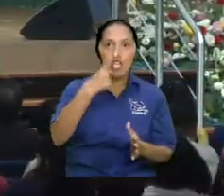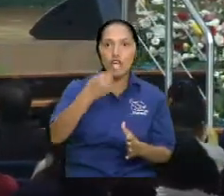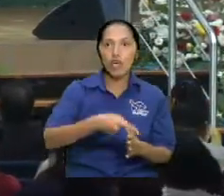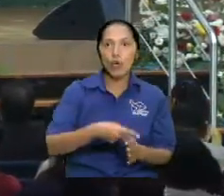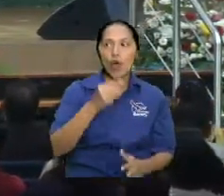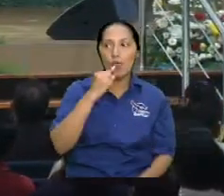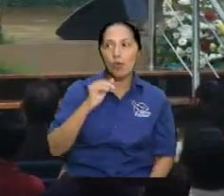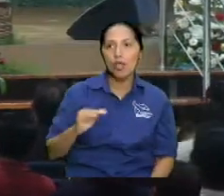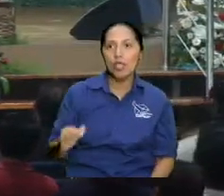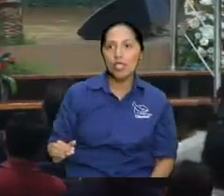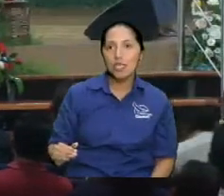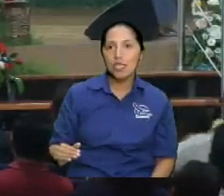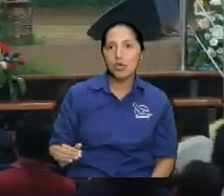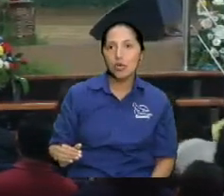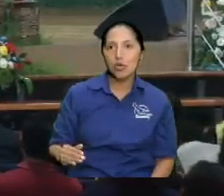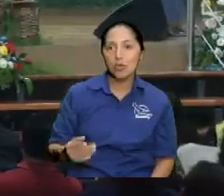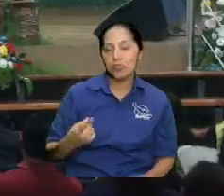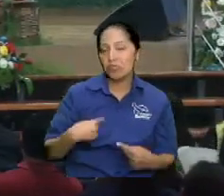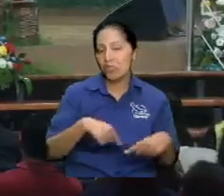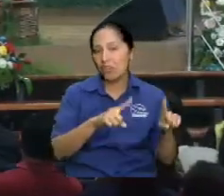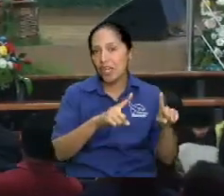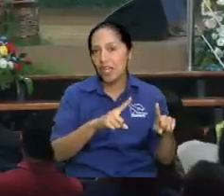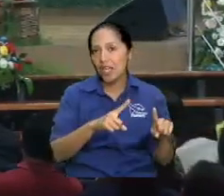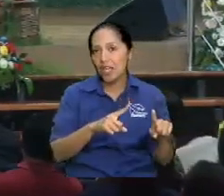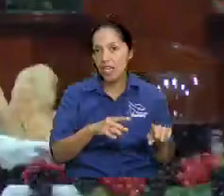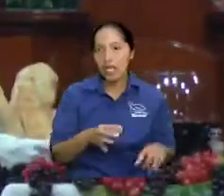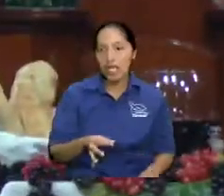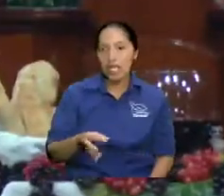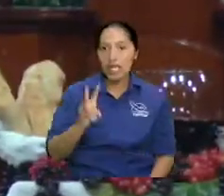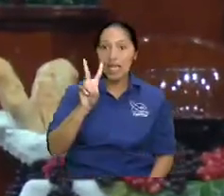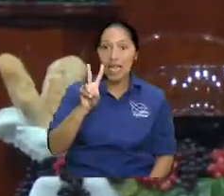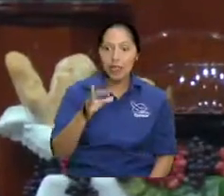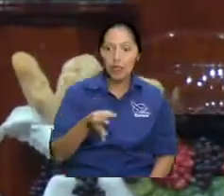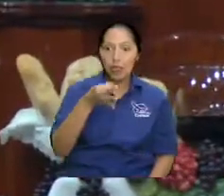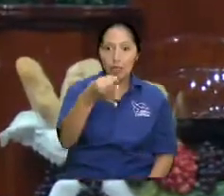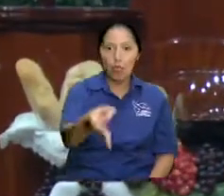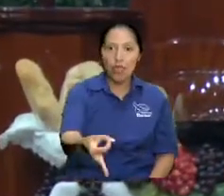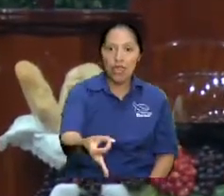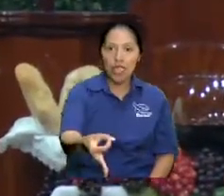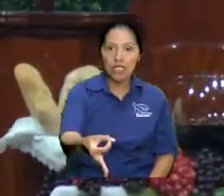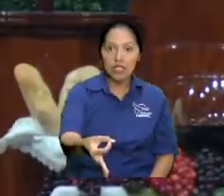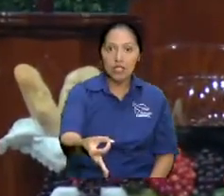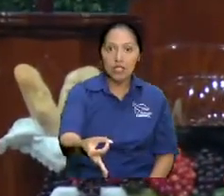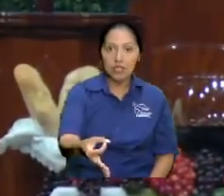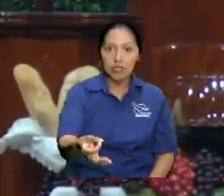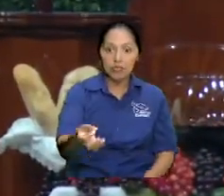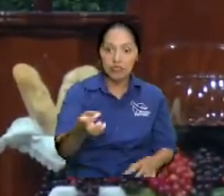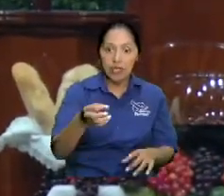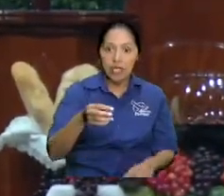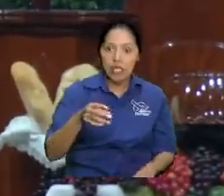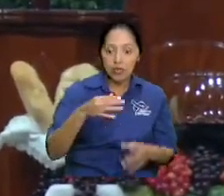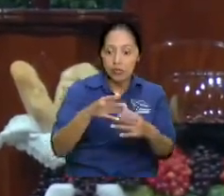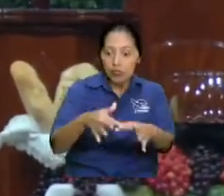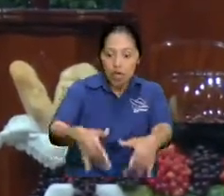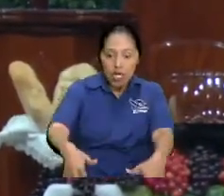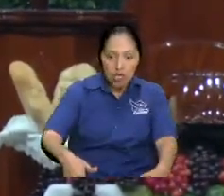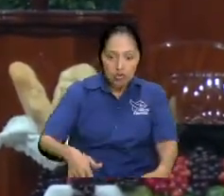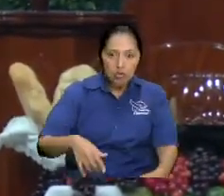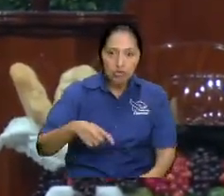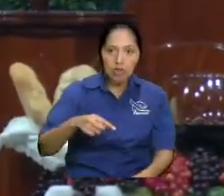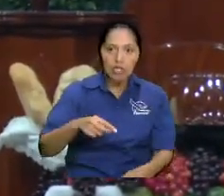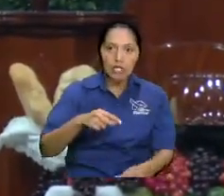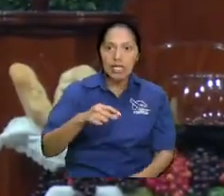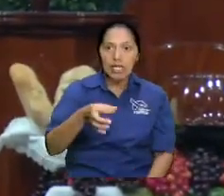se le cayeron las chocas y una de las chocas rodó y se fue en el tragante y logró alcanzar la